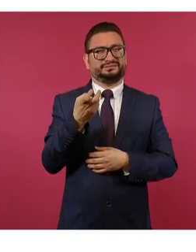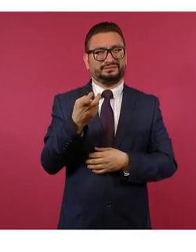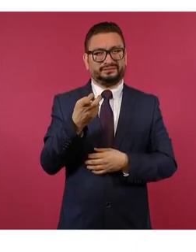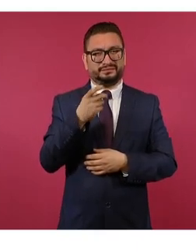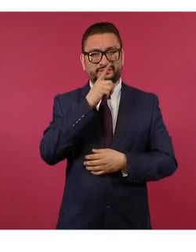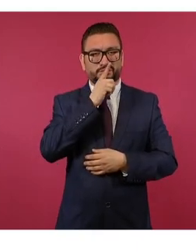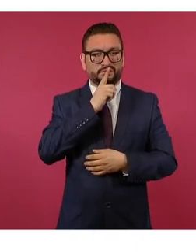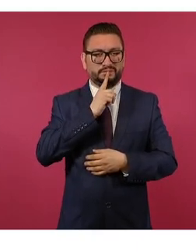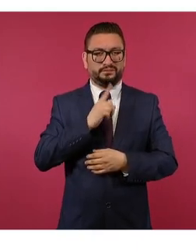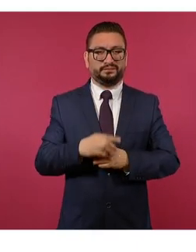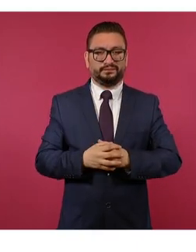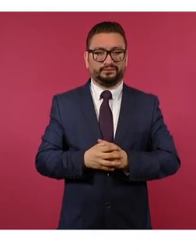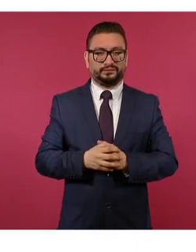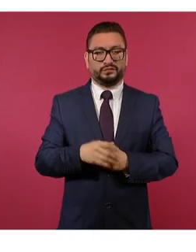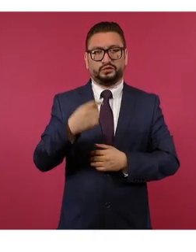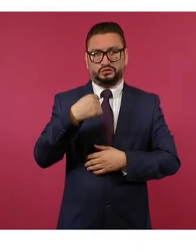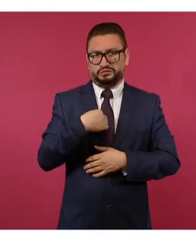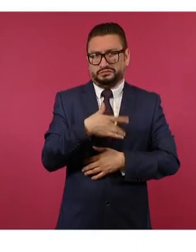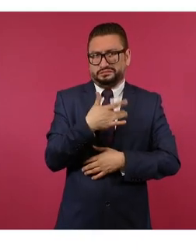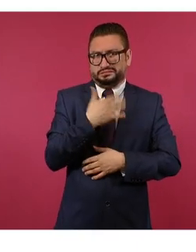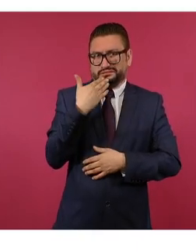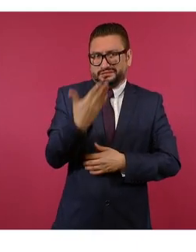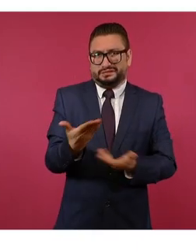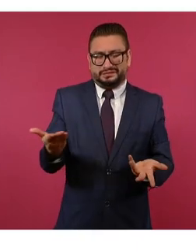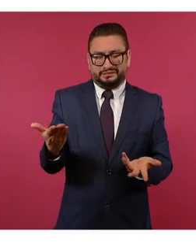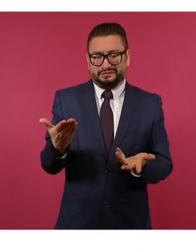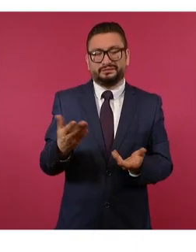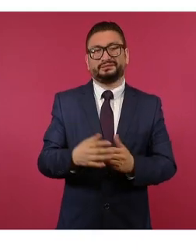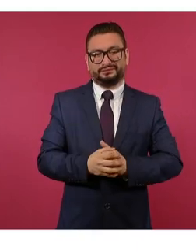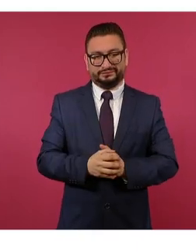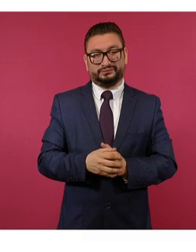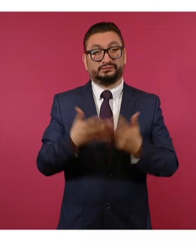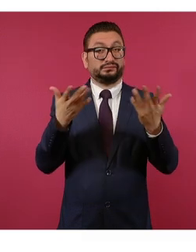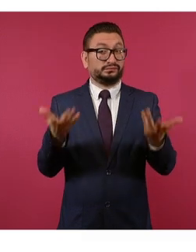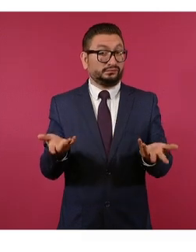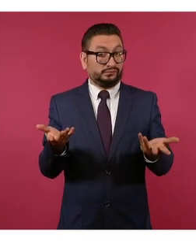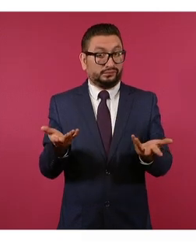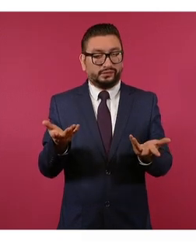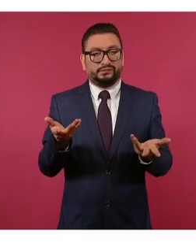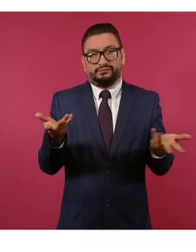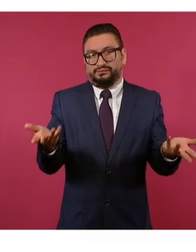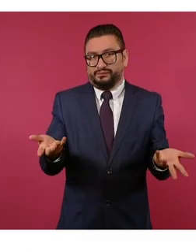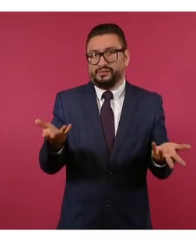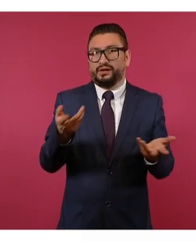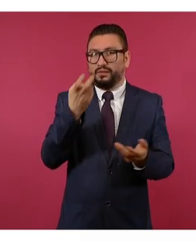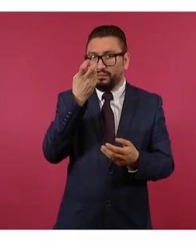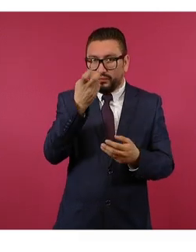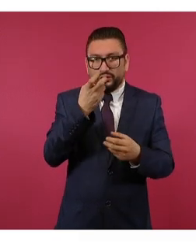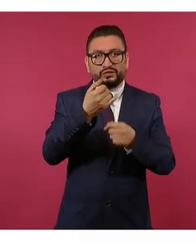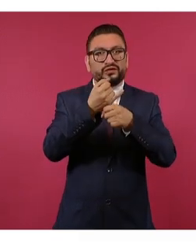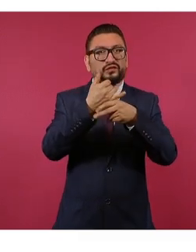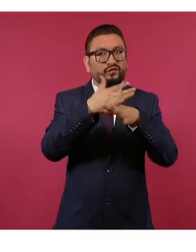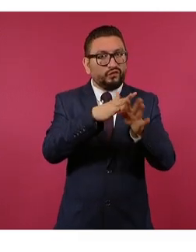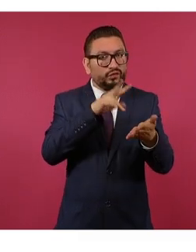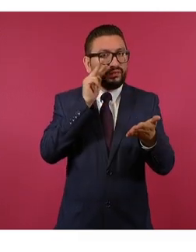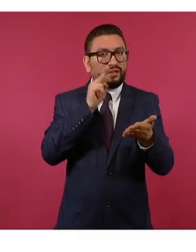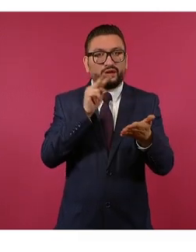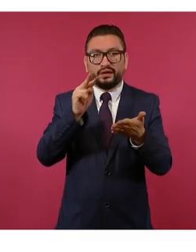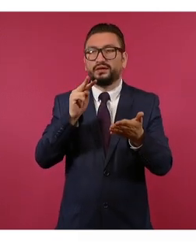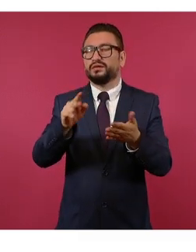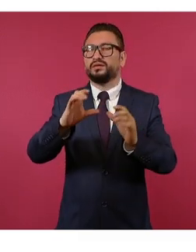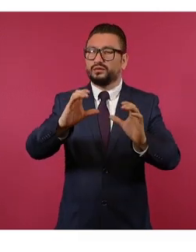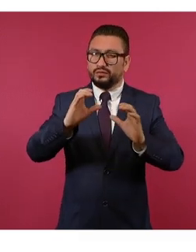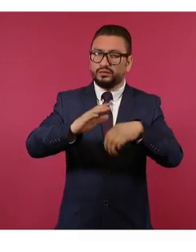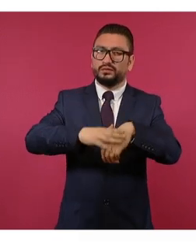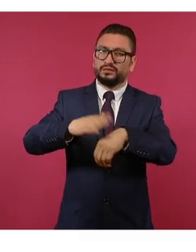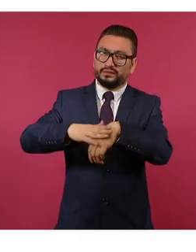hubiese fallecido y dijo, me encuentro bien. Entonces, pues, hay que verificar dos veces a esos que se quieren adelantar a la